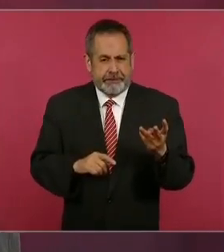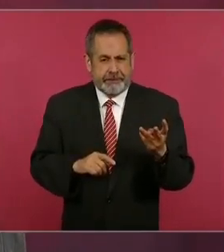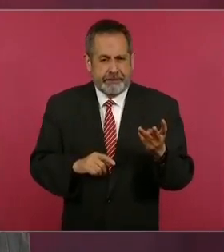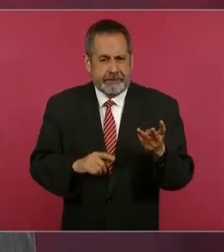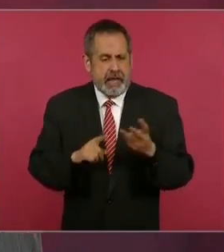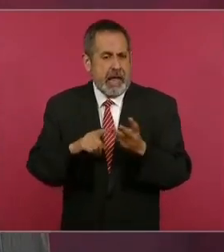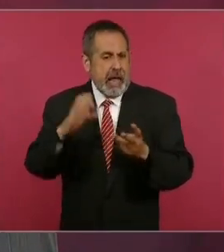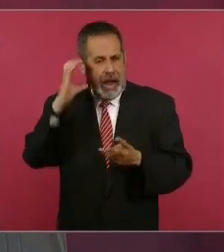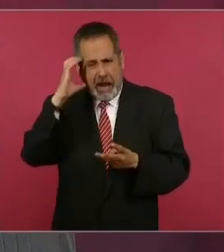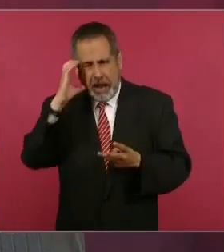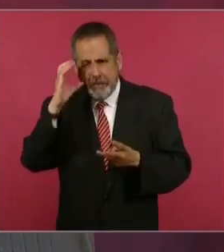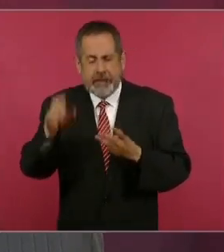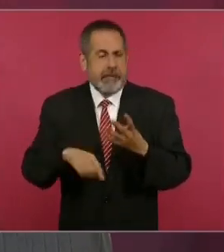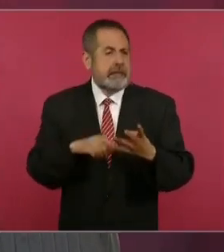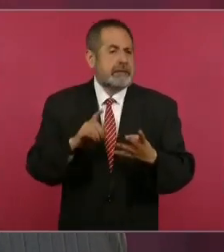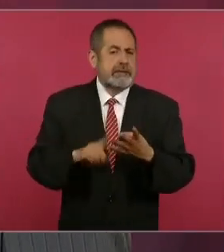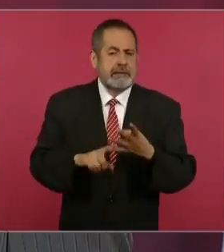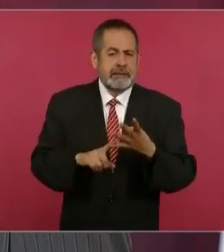camas,